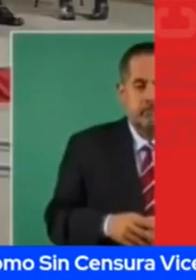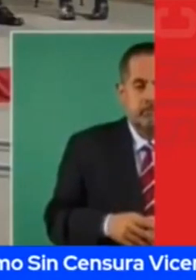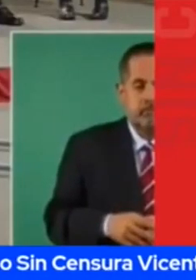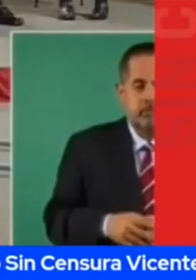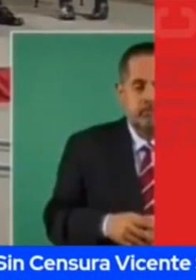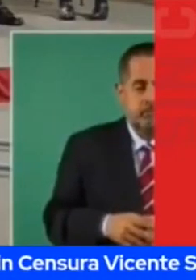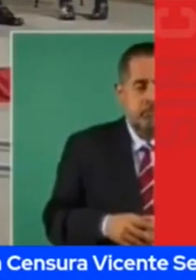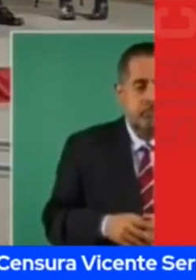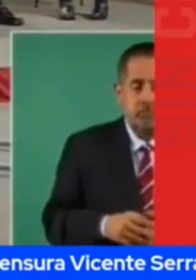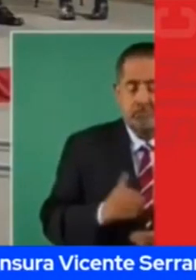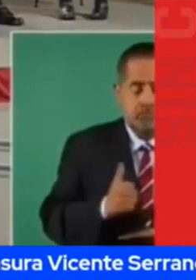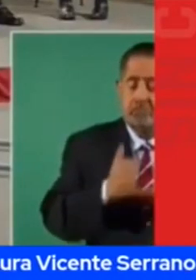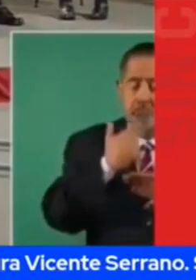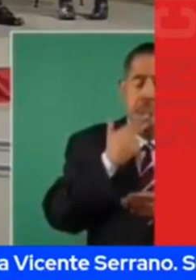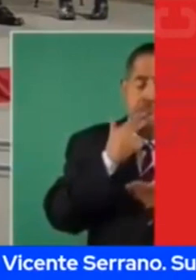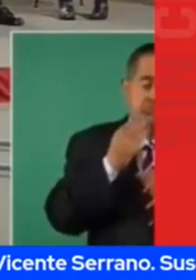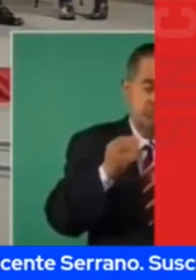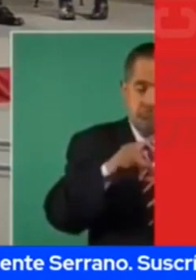mucho.